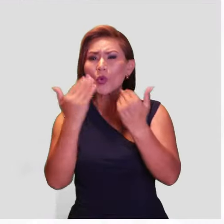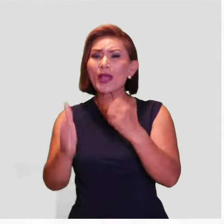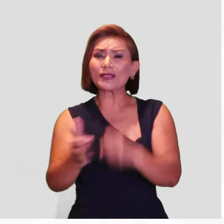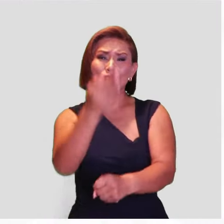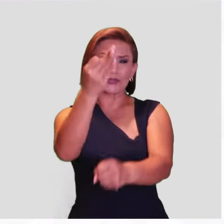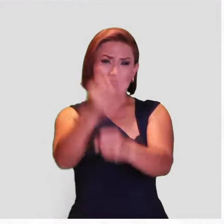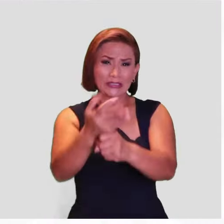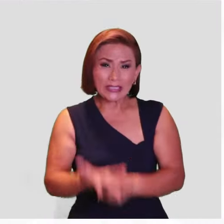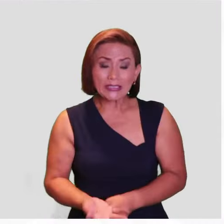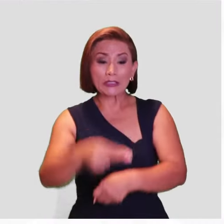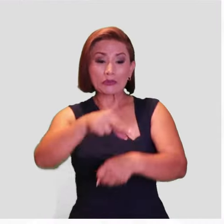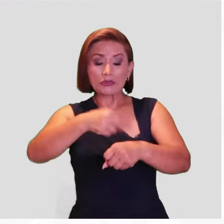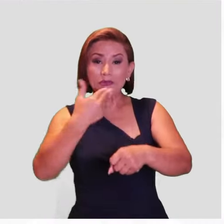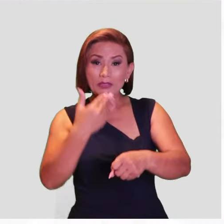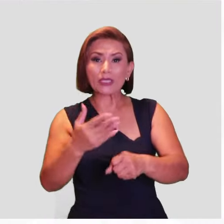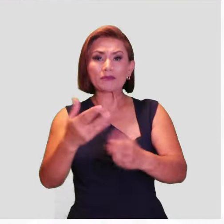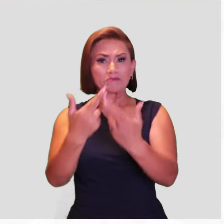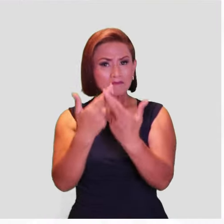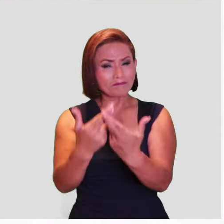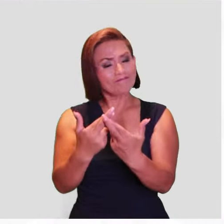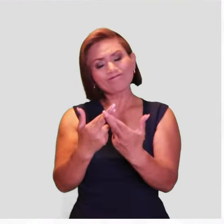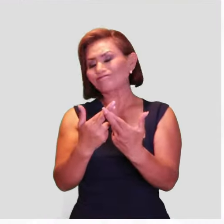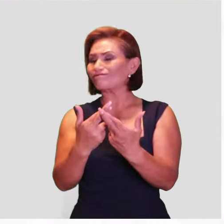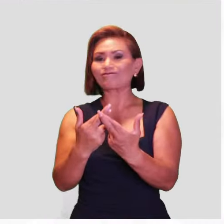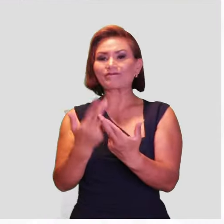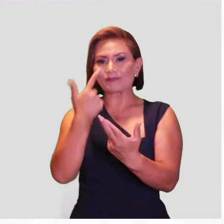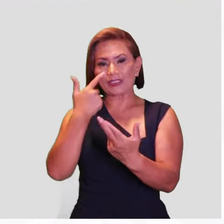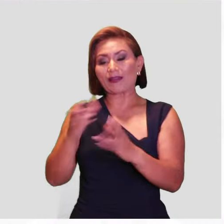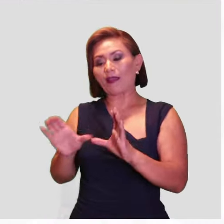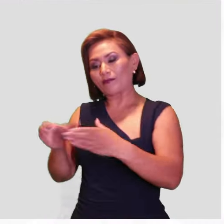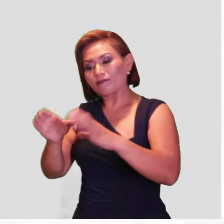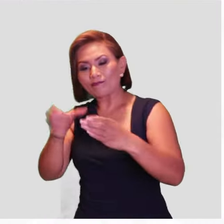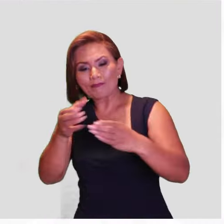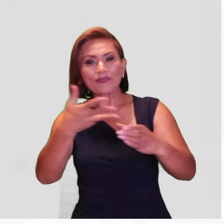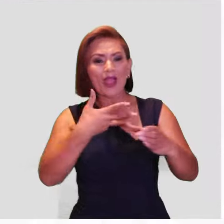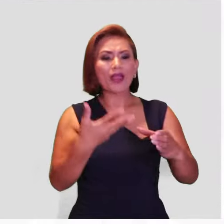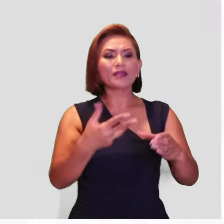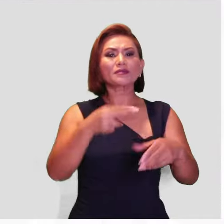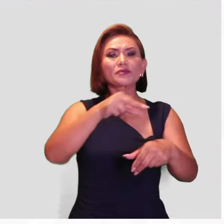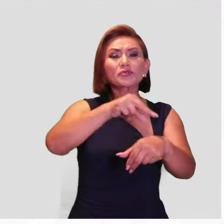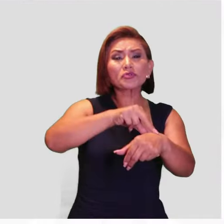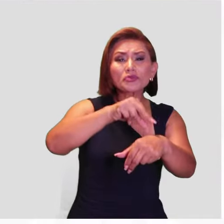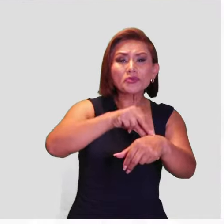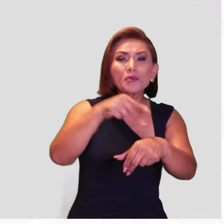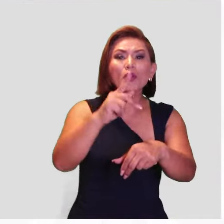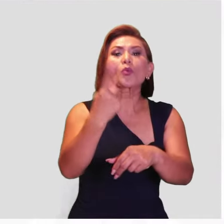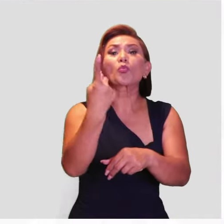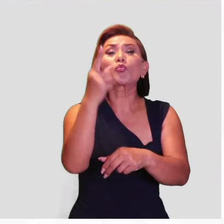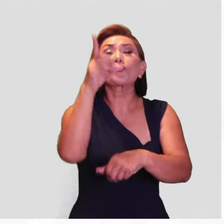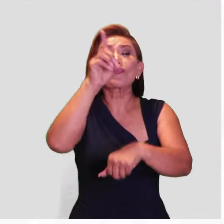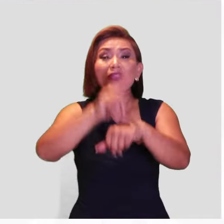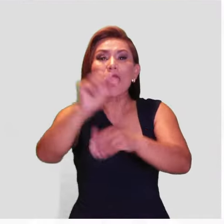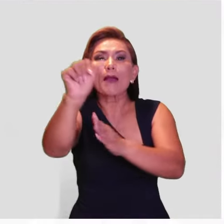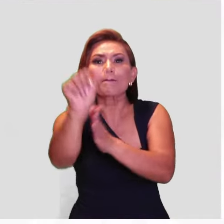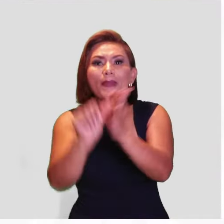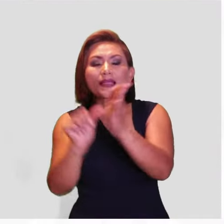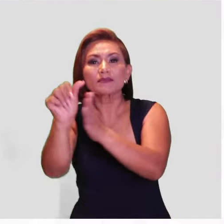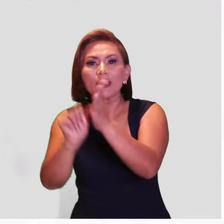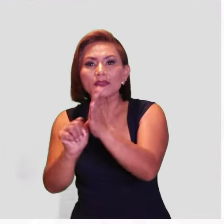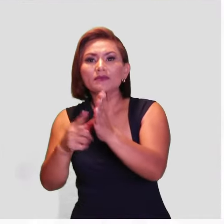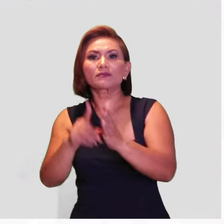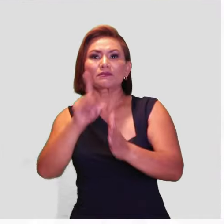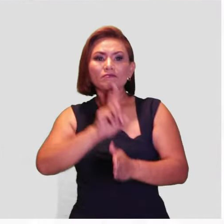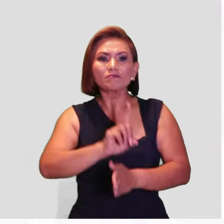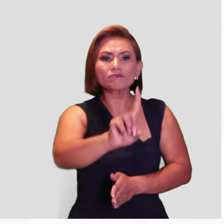de atención médica. Además, en las comunidades tienen servicio médico una vez al mes y cuando va a la comunidad del